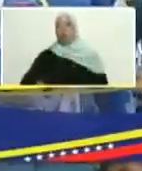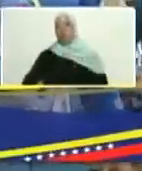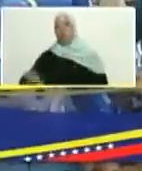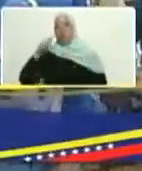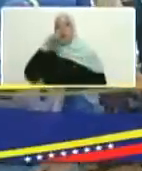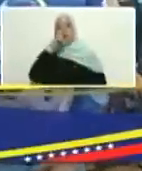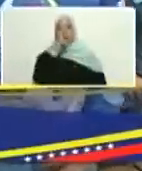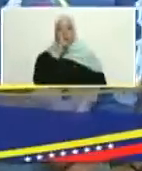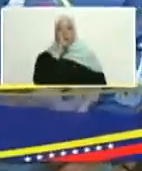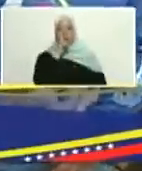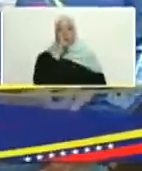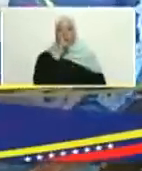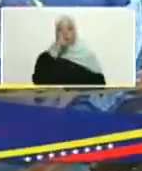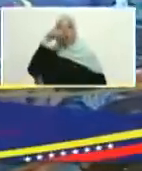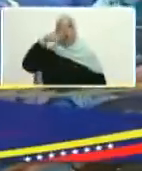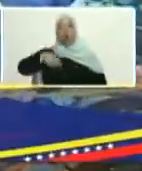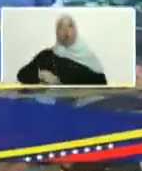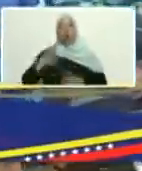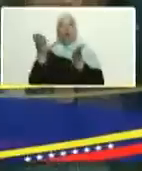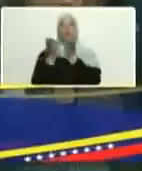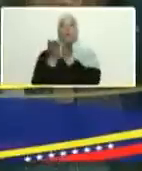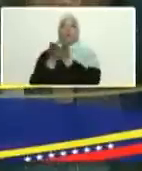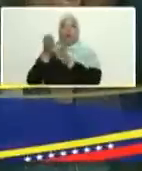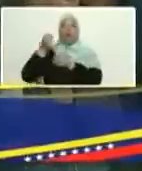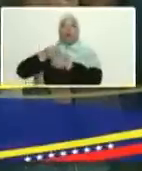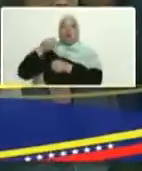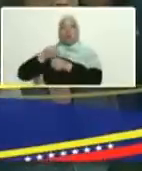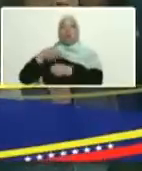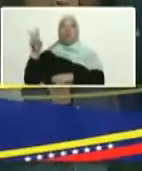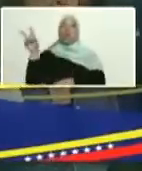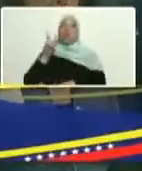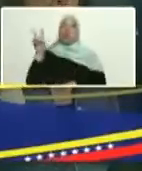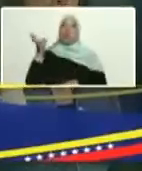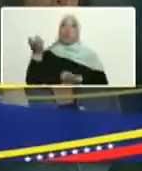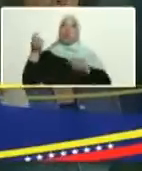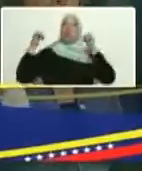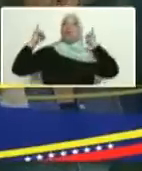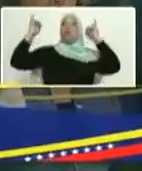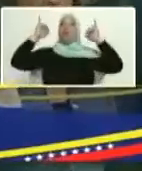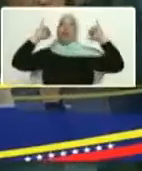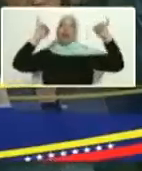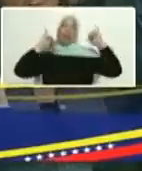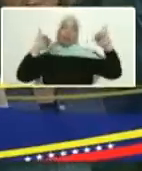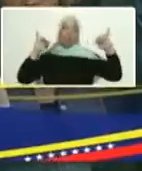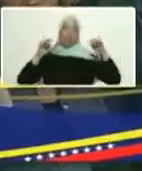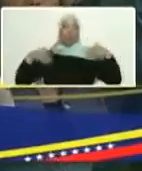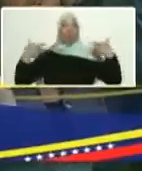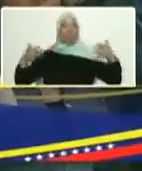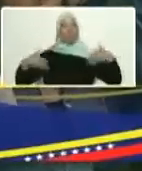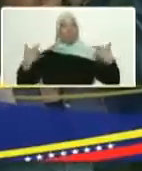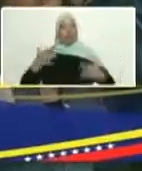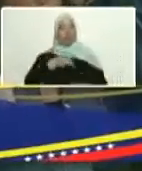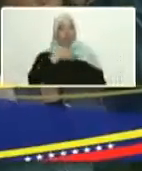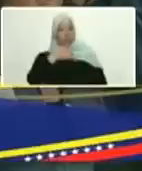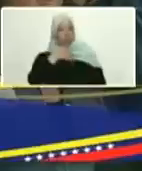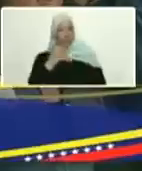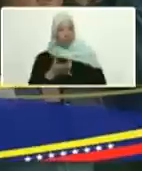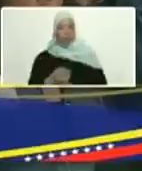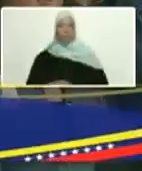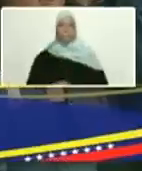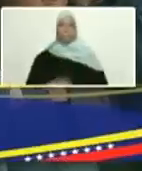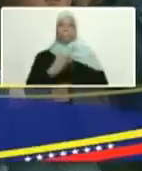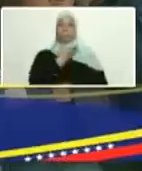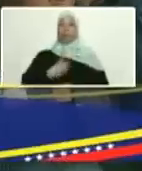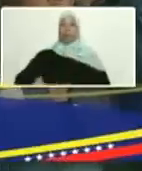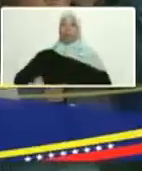Nicolás Maduro. Hoy la clase obrera venezolana está de fiesta, igual que debe estar de fiesta el presidente Hugo